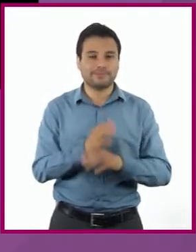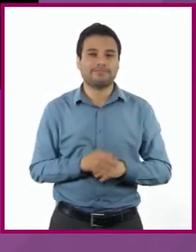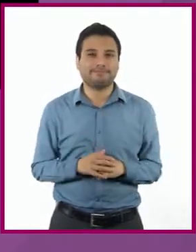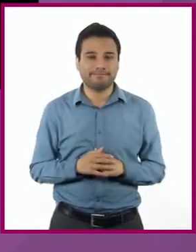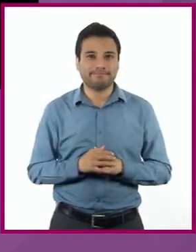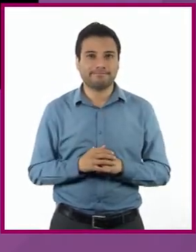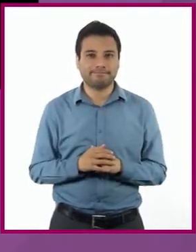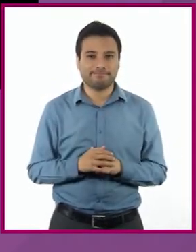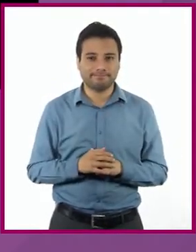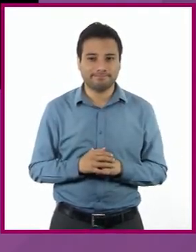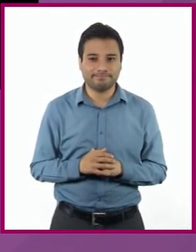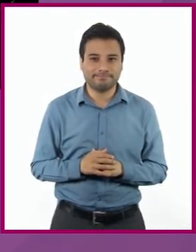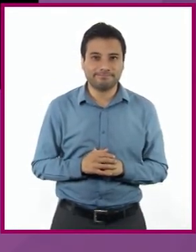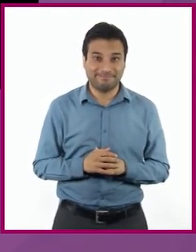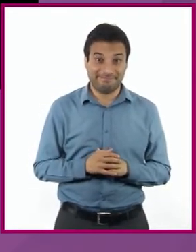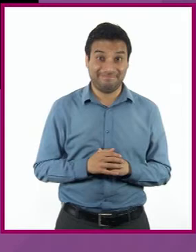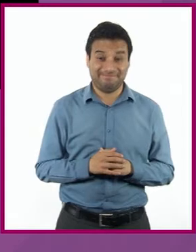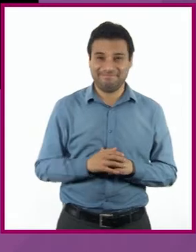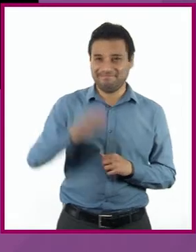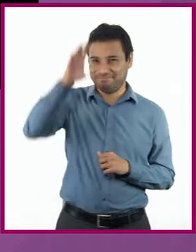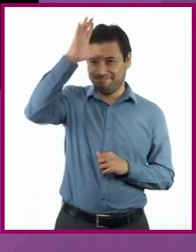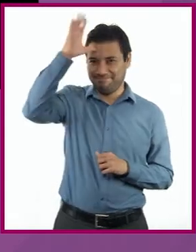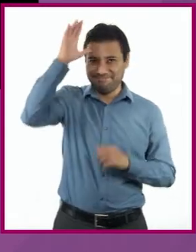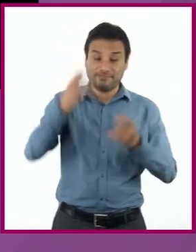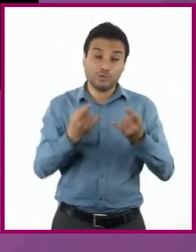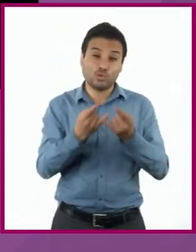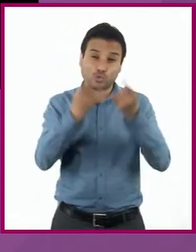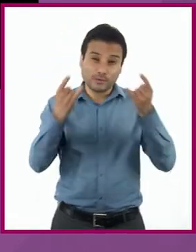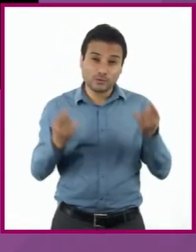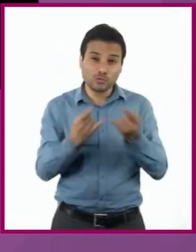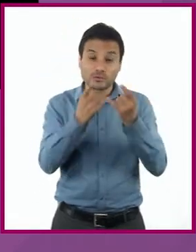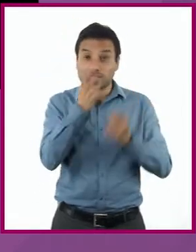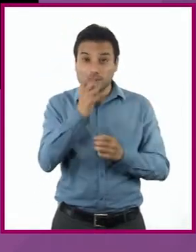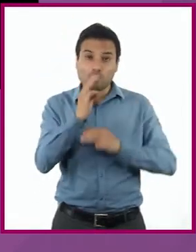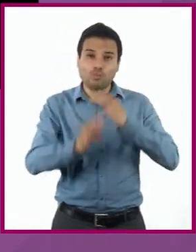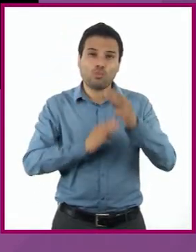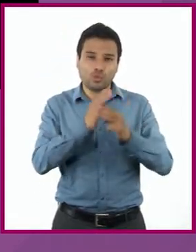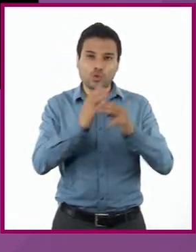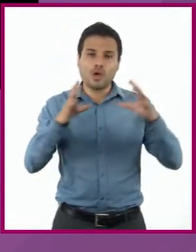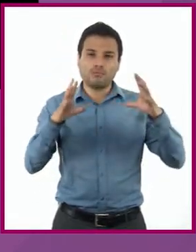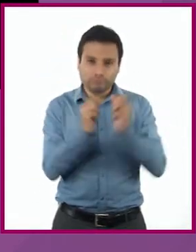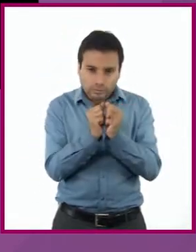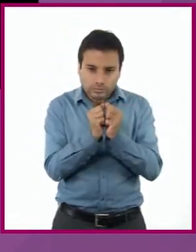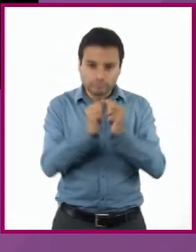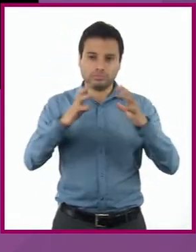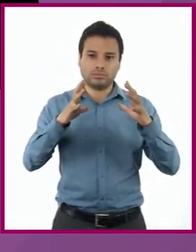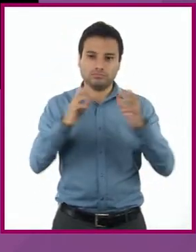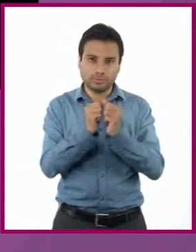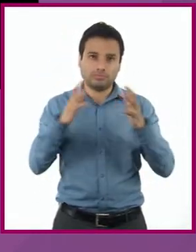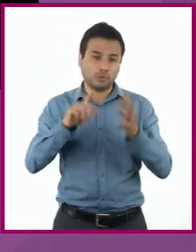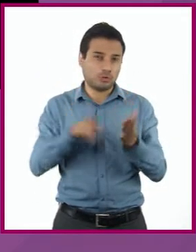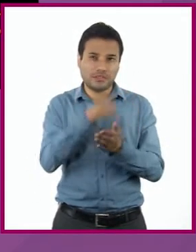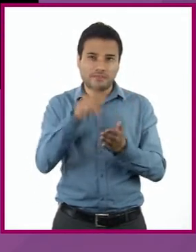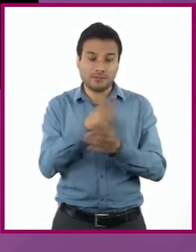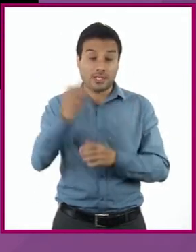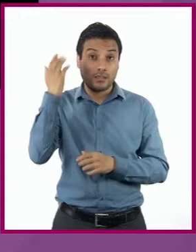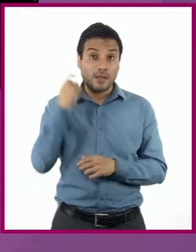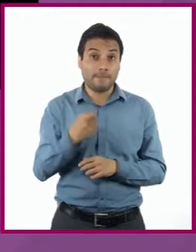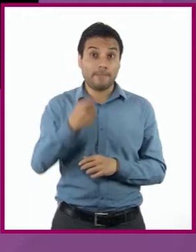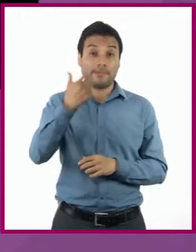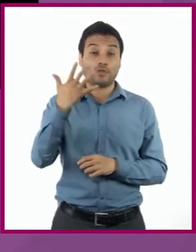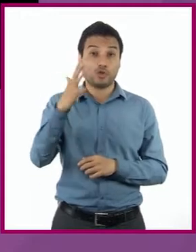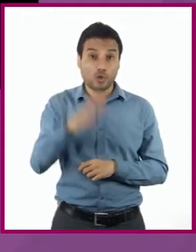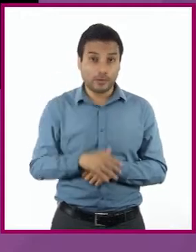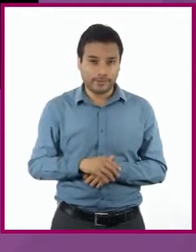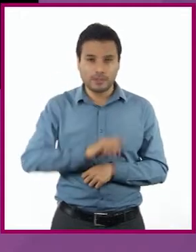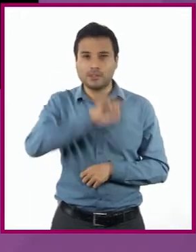acuerdo con la cosmogonía azteca, el mundo se ha destruido y ha renacido en diferentes eras, con la destrucción del primer sol y la creación